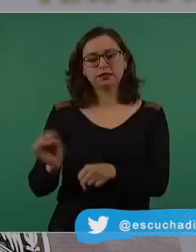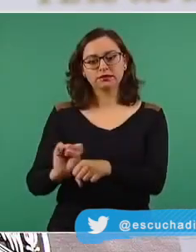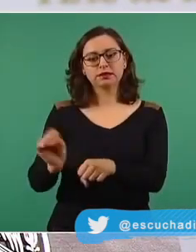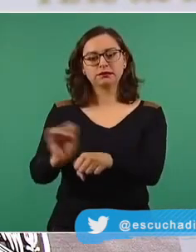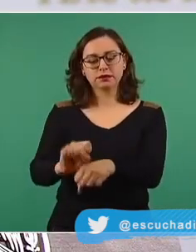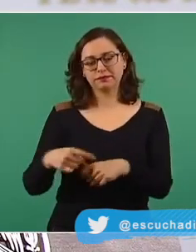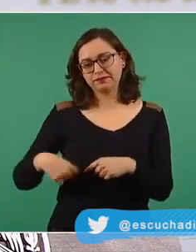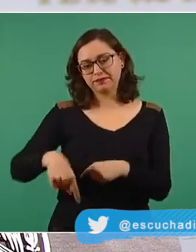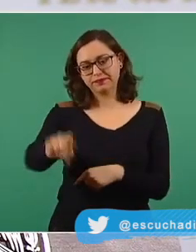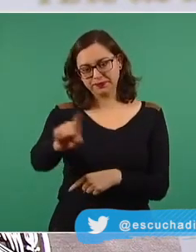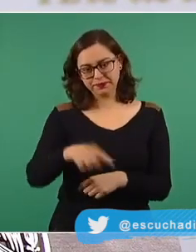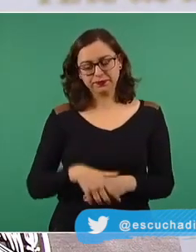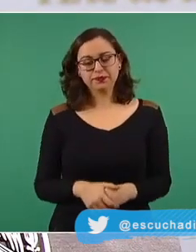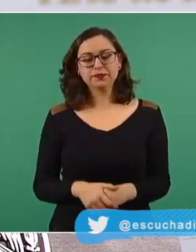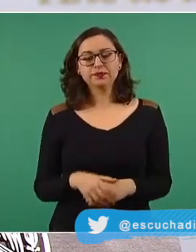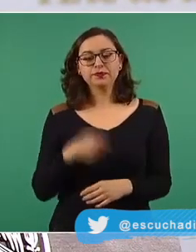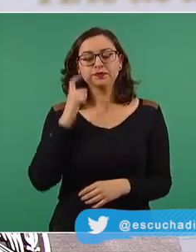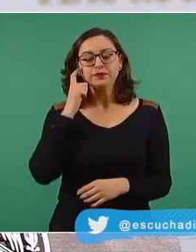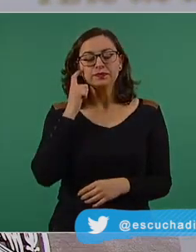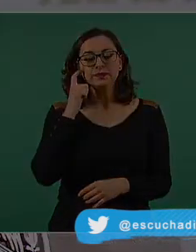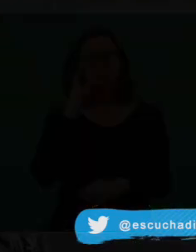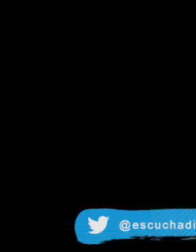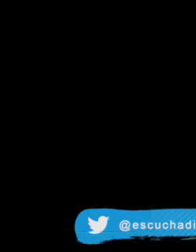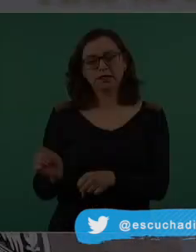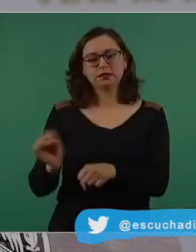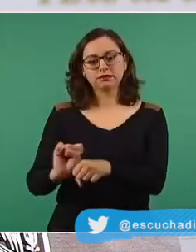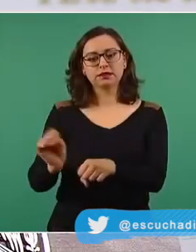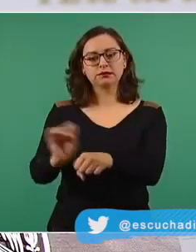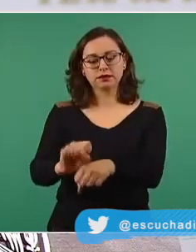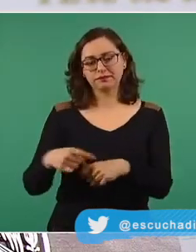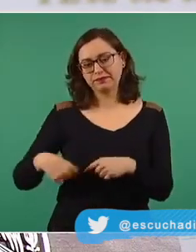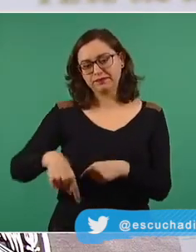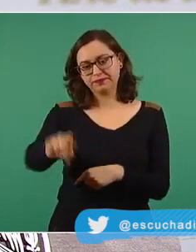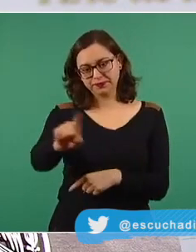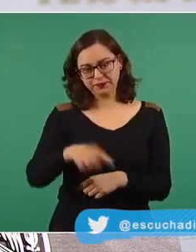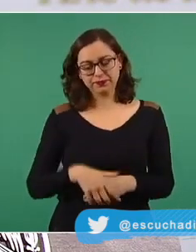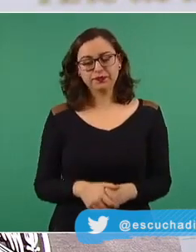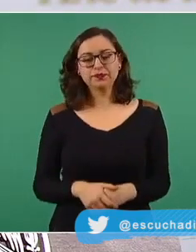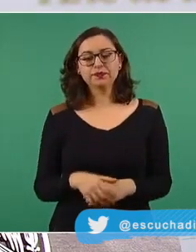55-3684-0370. El asistente virtual automatizado en el WhatsApp